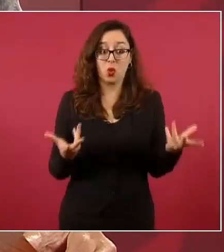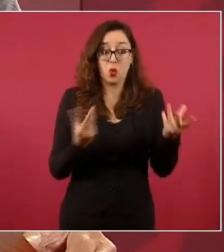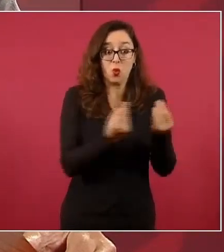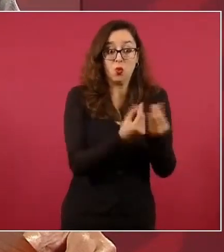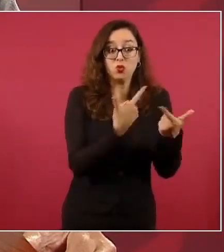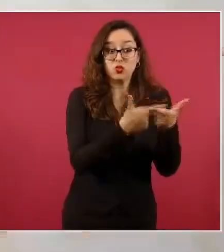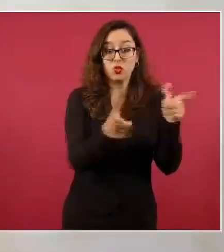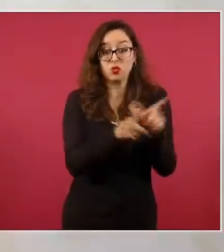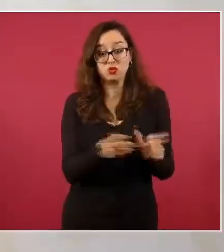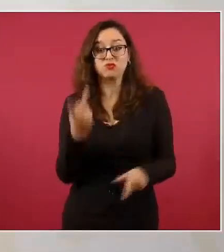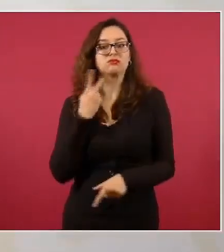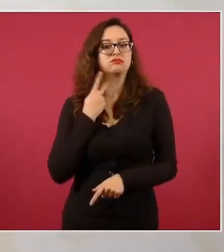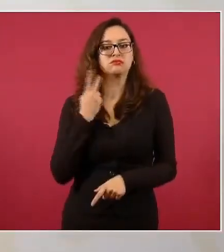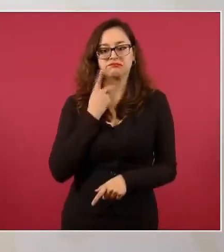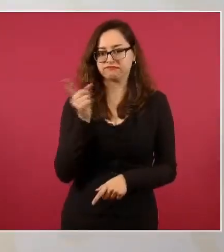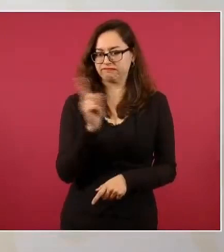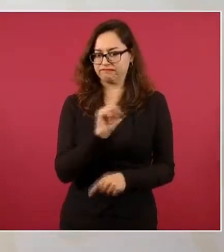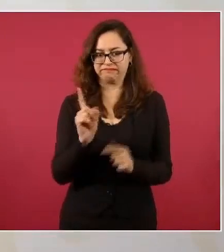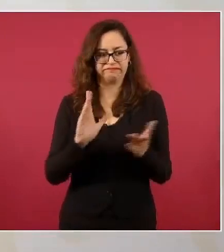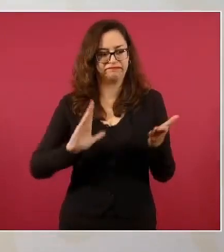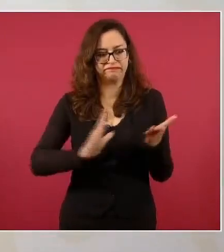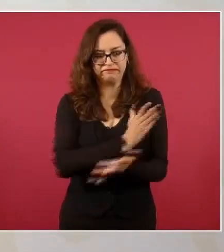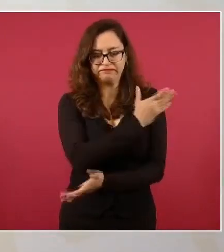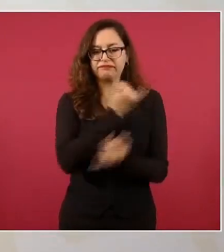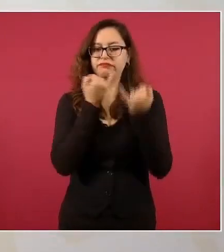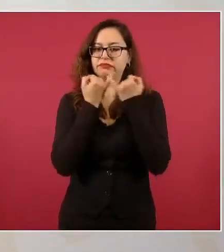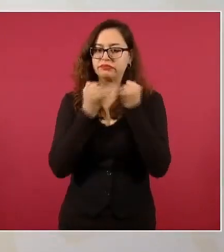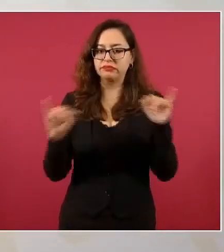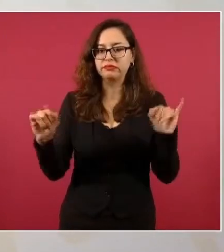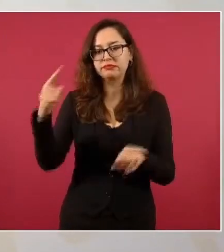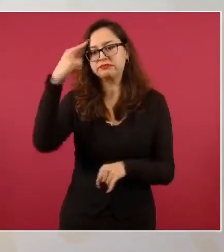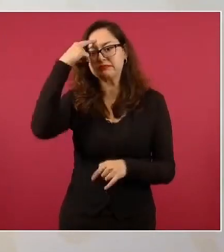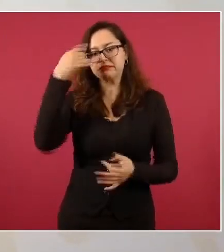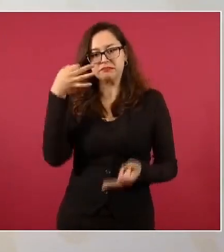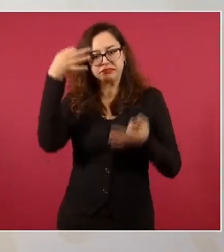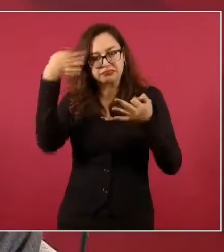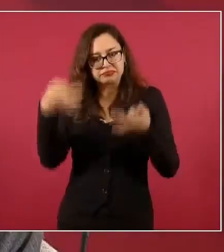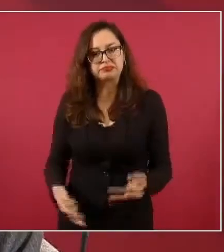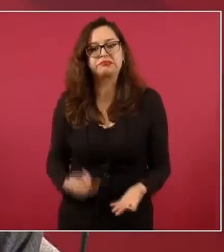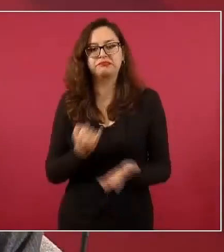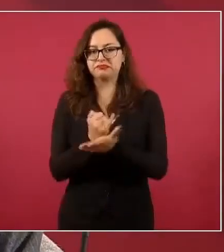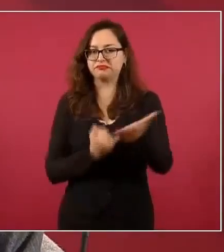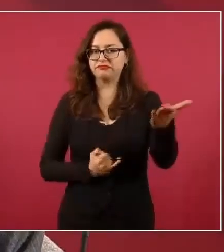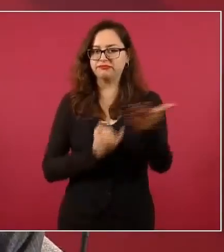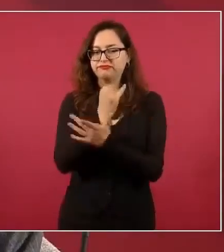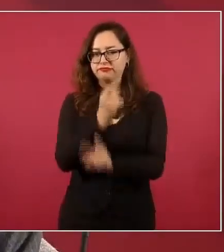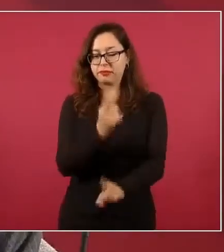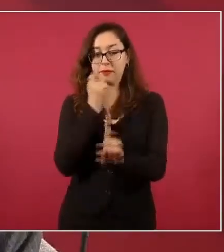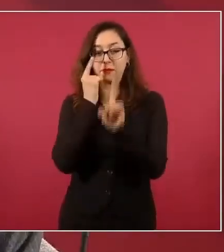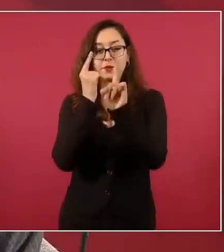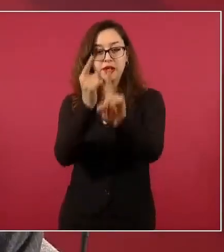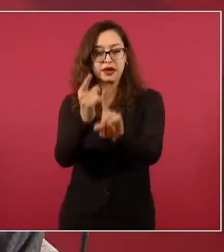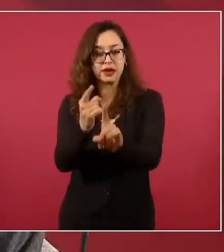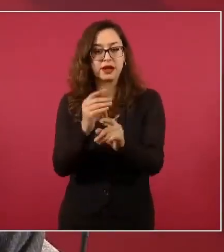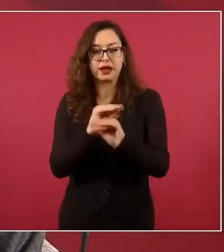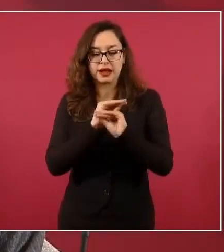autónoma, con criterio, con convicciones,